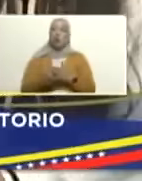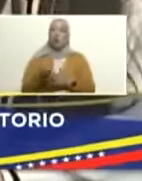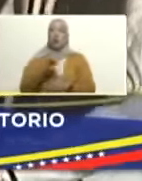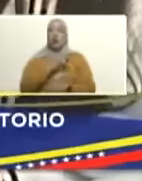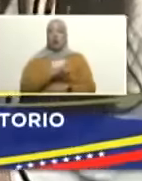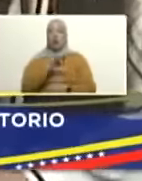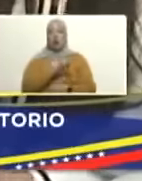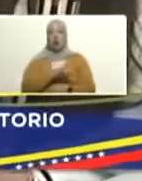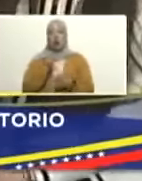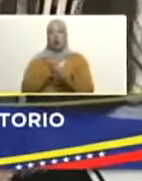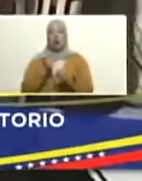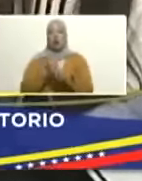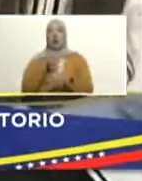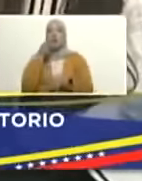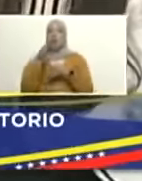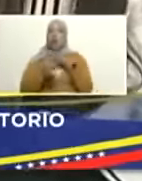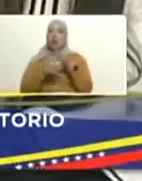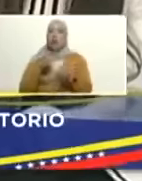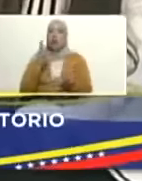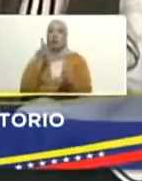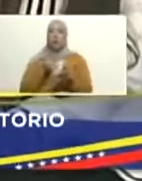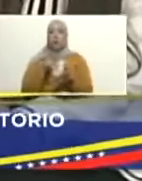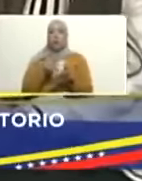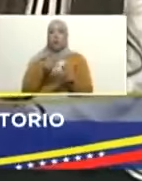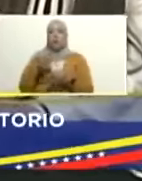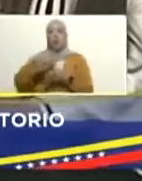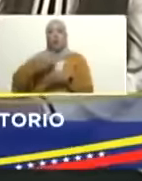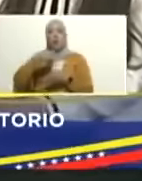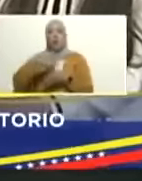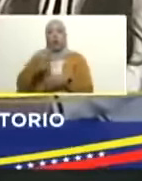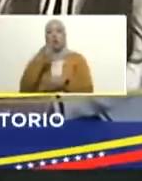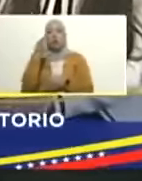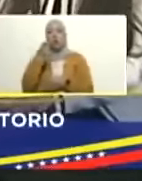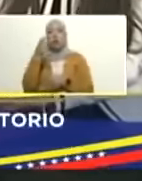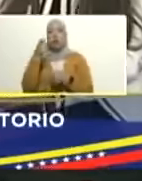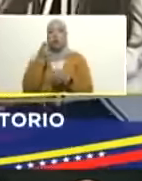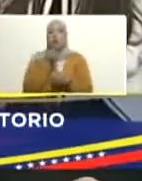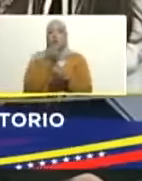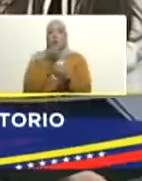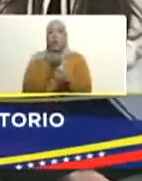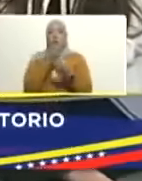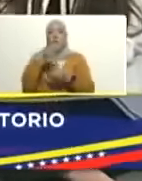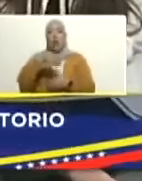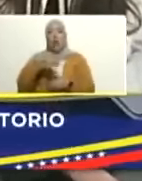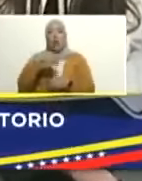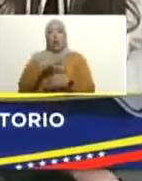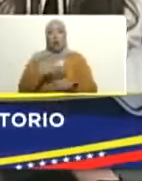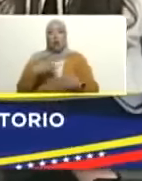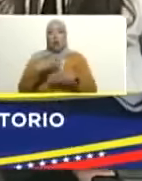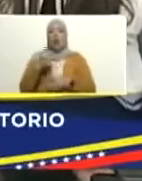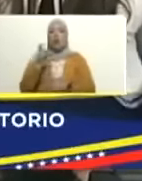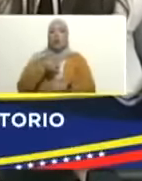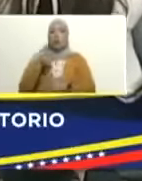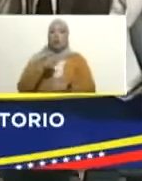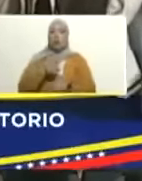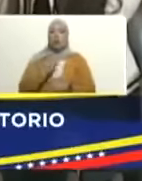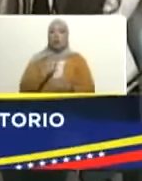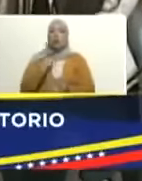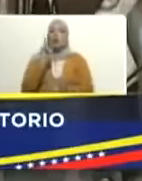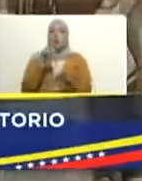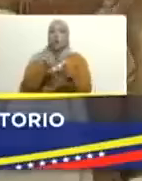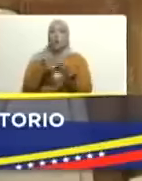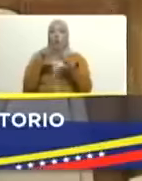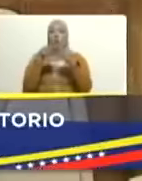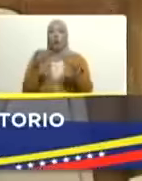país. En ese sentido, esos votos para la búsqueda de prosperidad y del estado de bienestar necesariamente pasa para